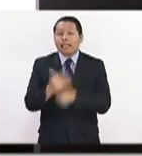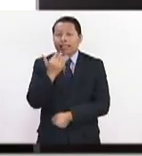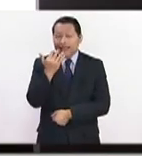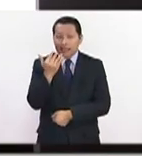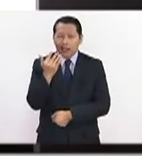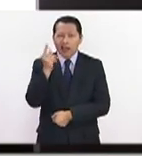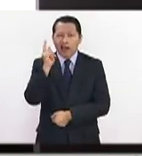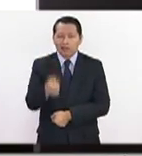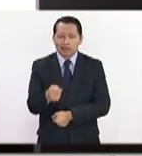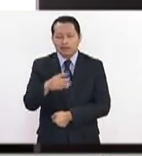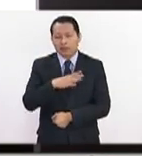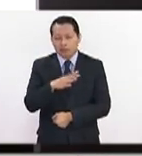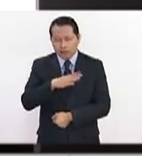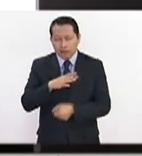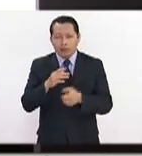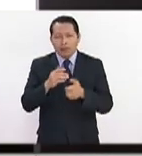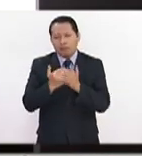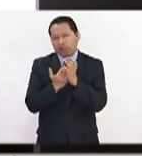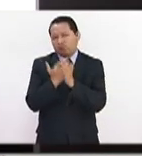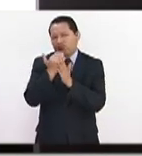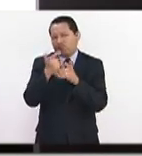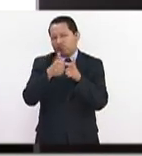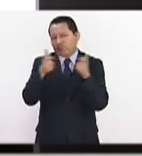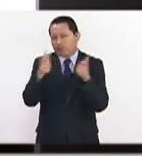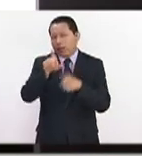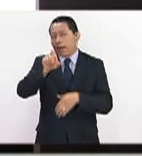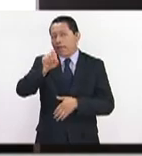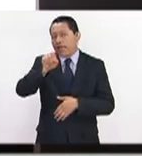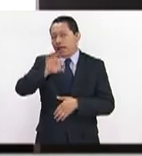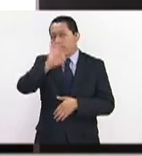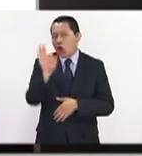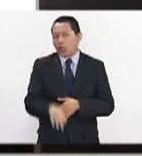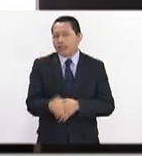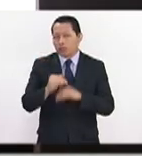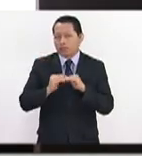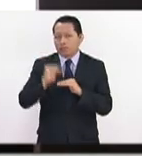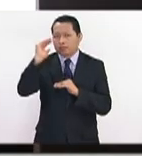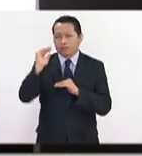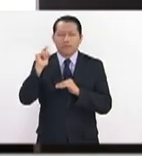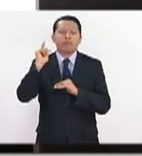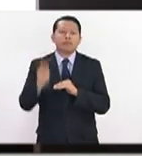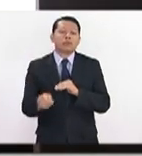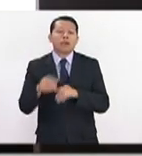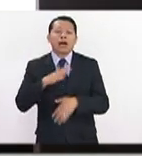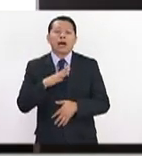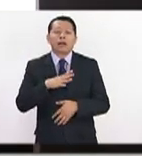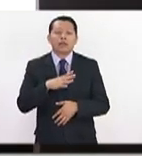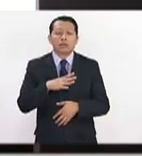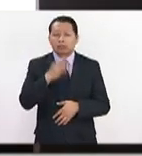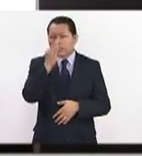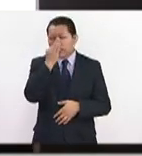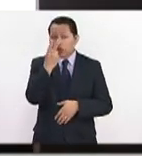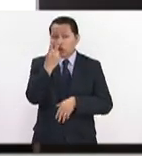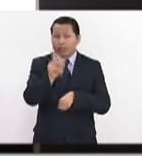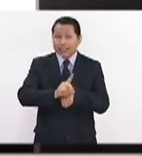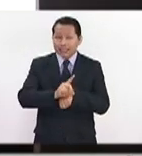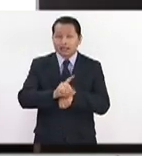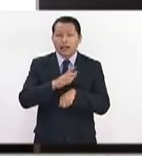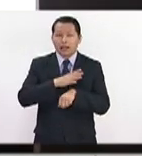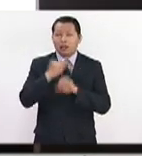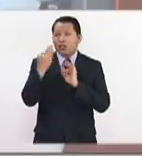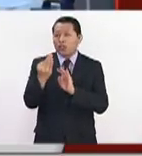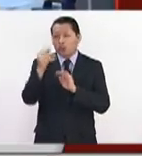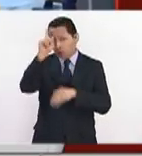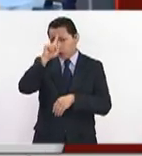nosotros traemos un aumento de matrícula del 20%. Estamos a 2 días de presentar ante el